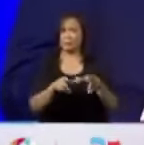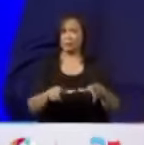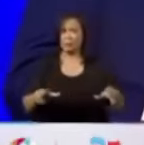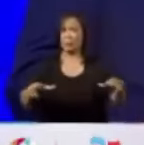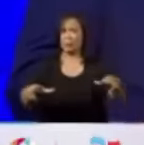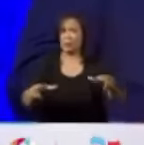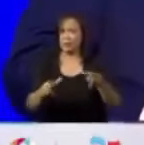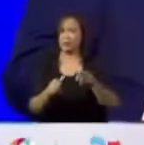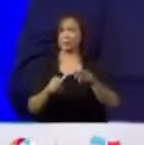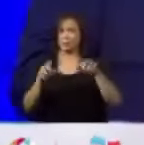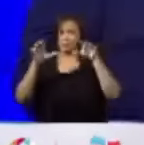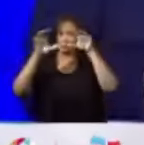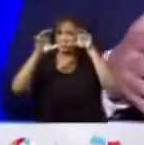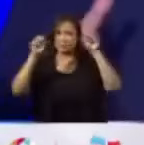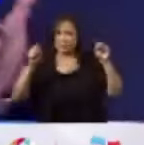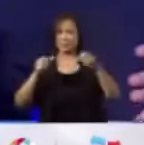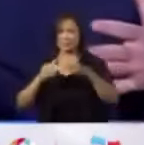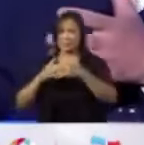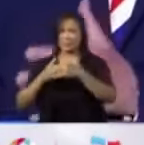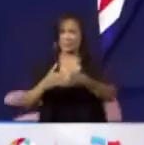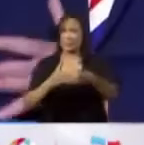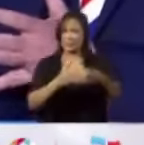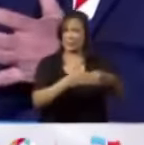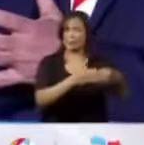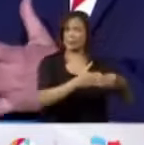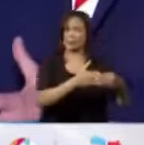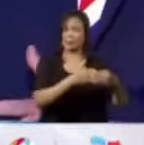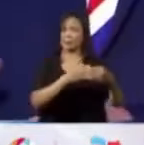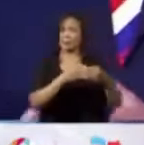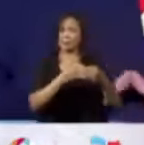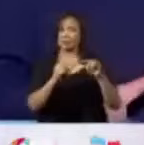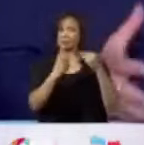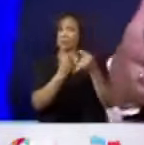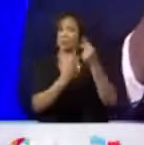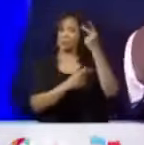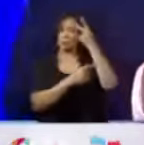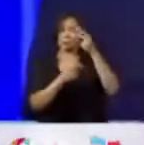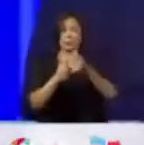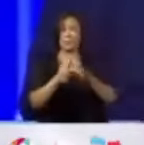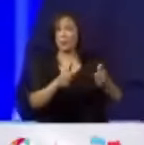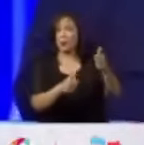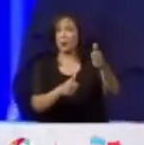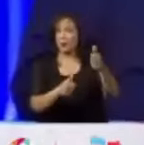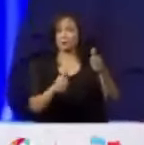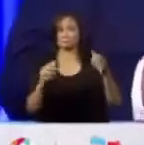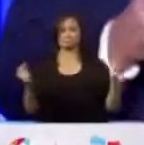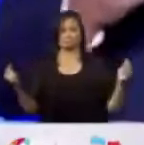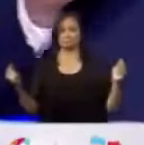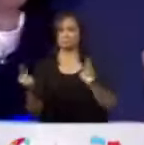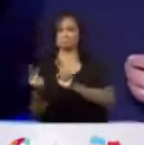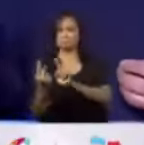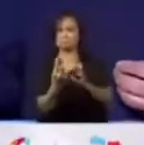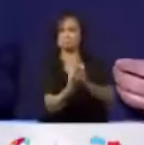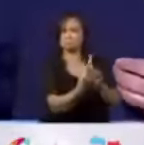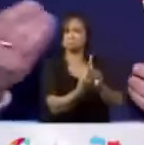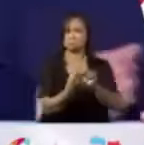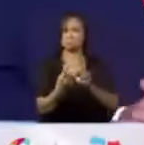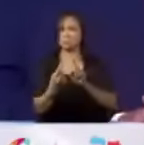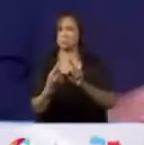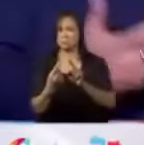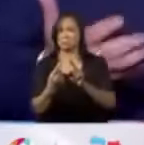los candidatos presidenciales de los partidos políticos mayoritarios se encuentren, oficialistas